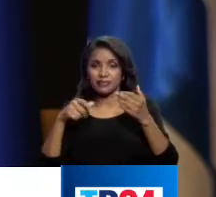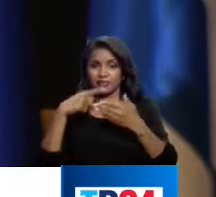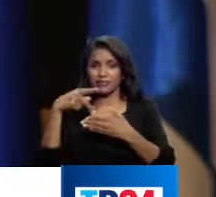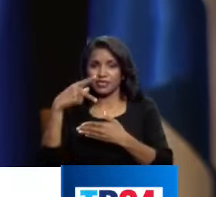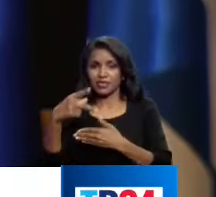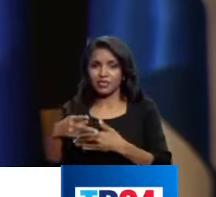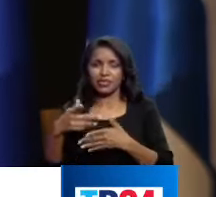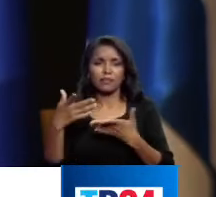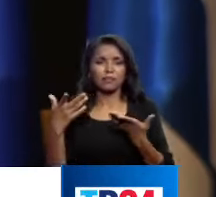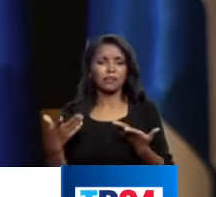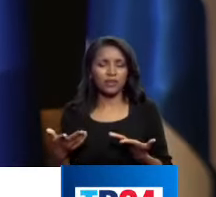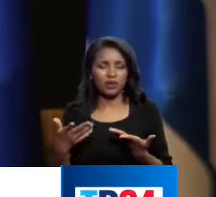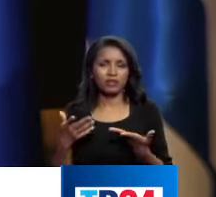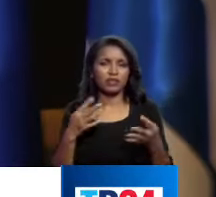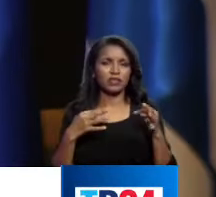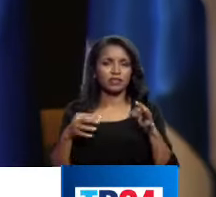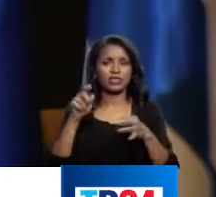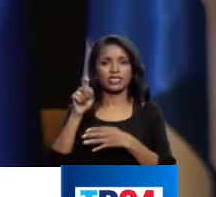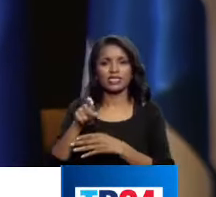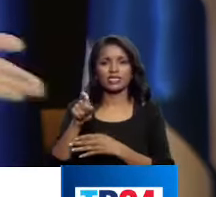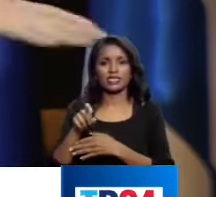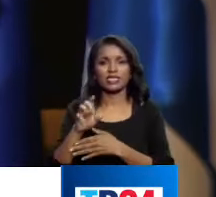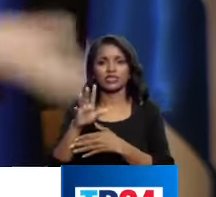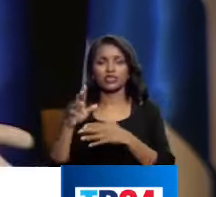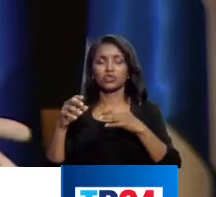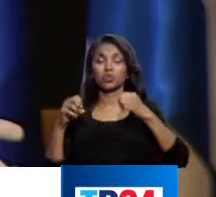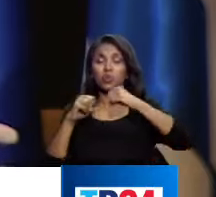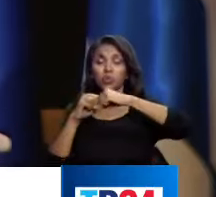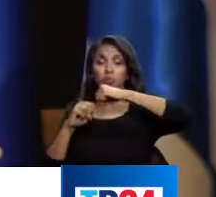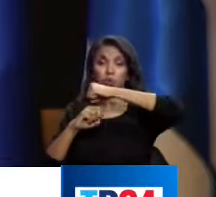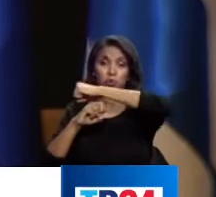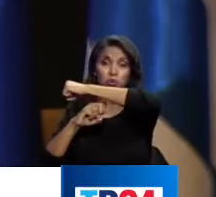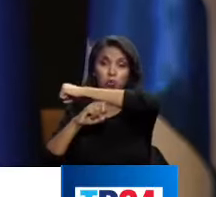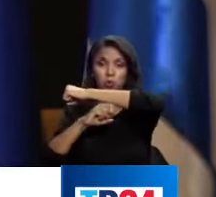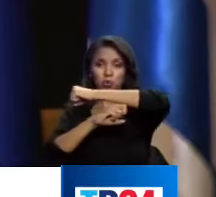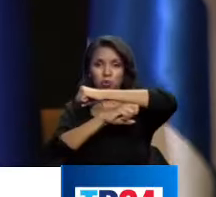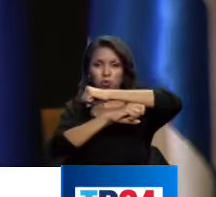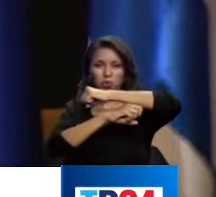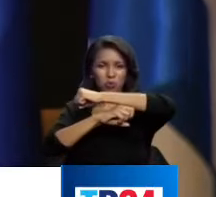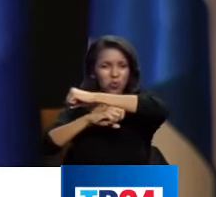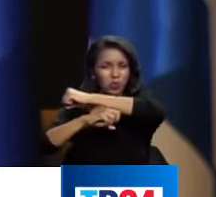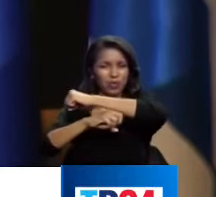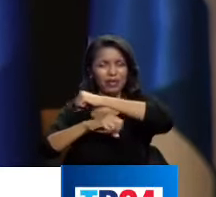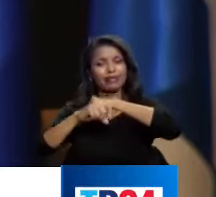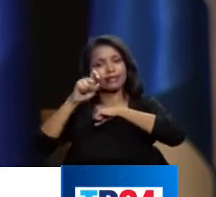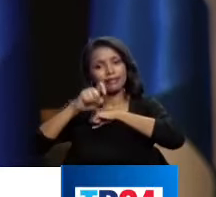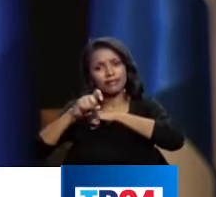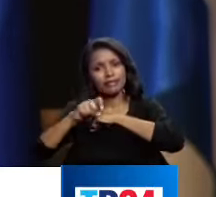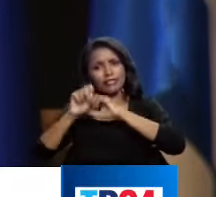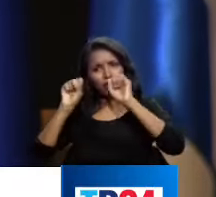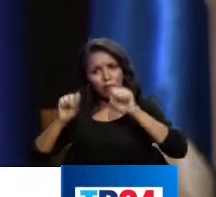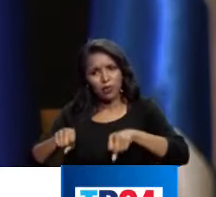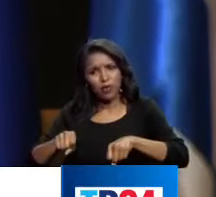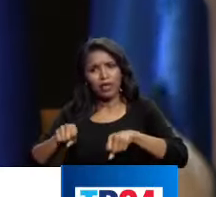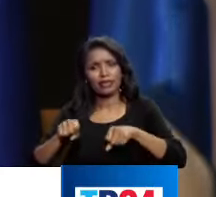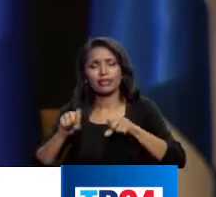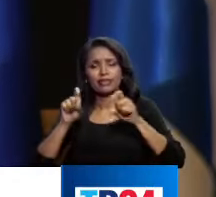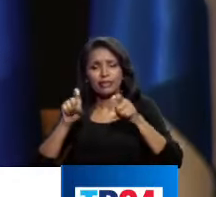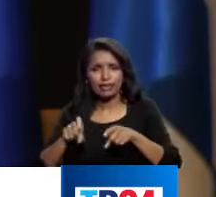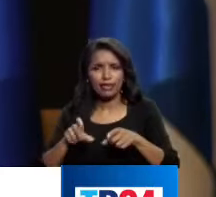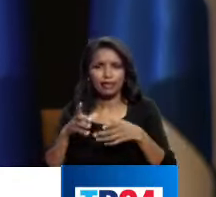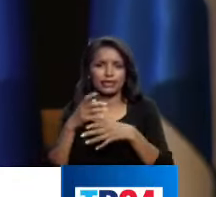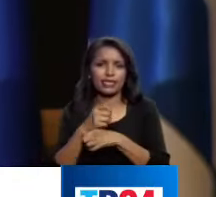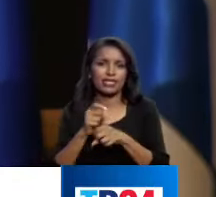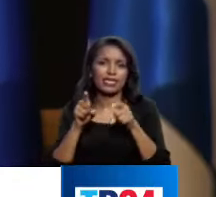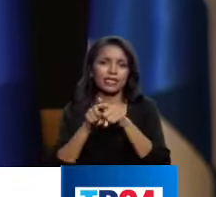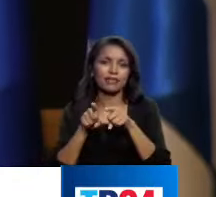próxima Comuna 13, necesita su teleférico. Ya está el diseño conceptual, solamente hay que realizarlo. La